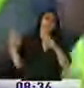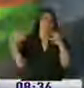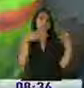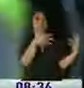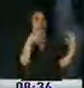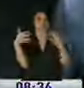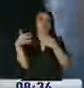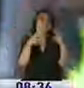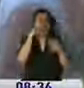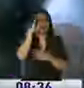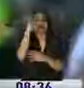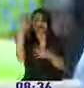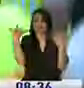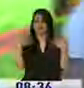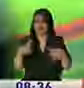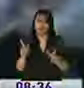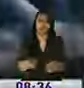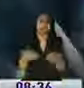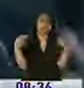uniformados.